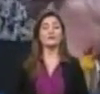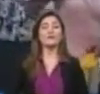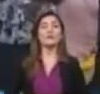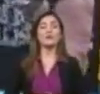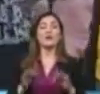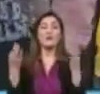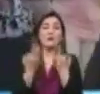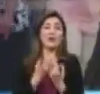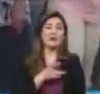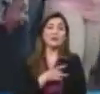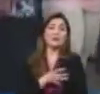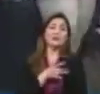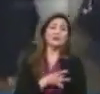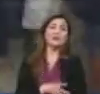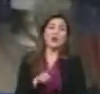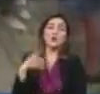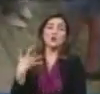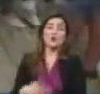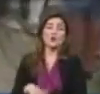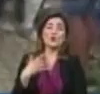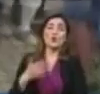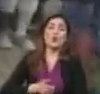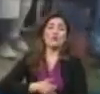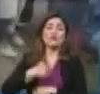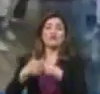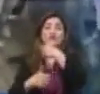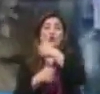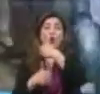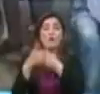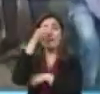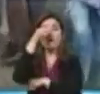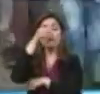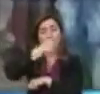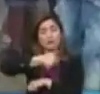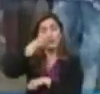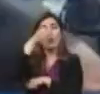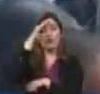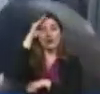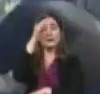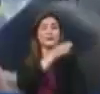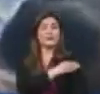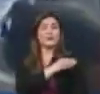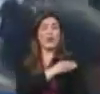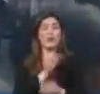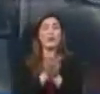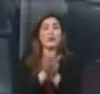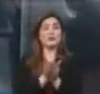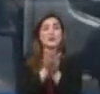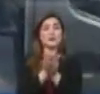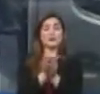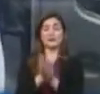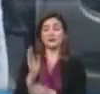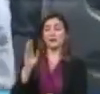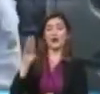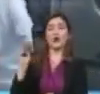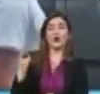sus familiares, eran sepultados los restos del suboficial de infantería, Luis Alfredo Mosquera.